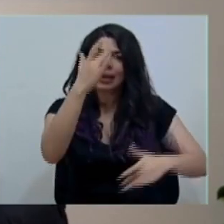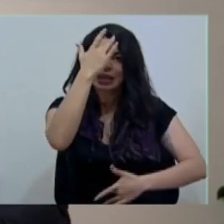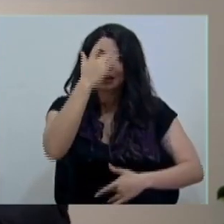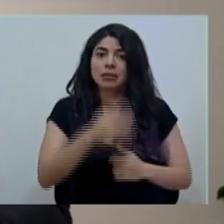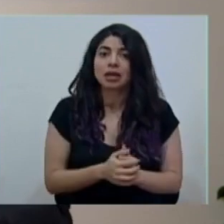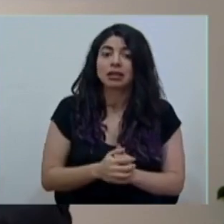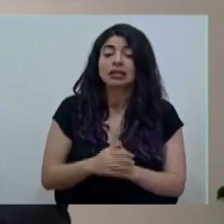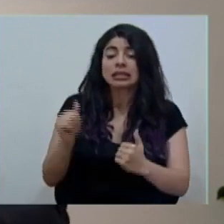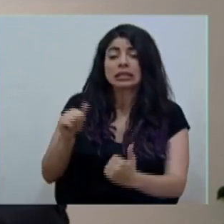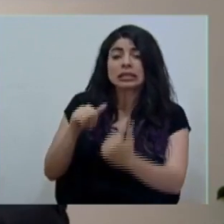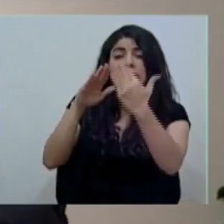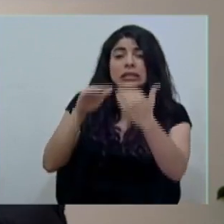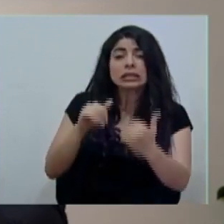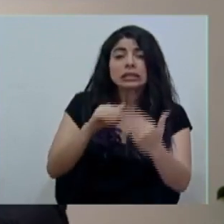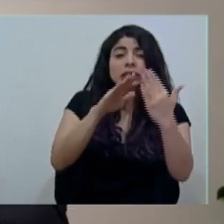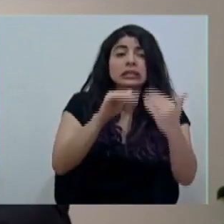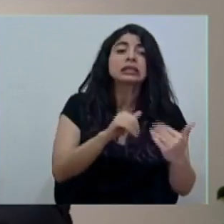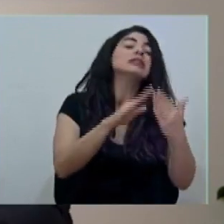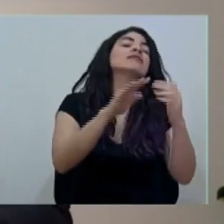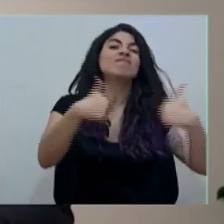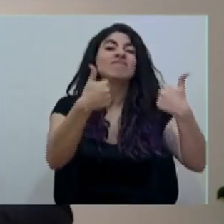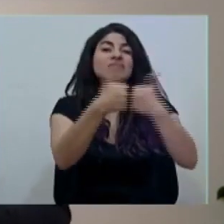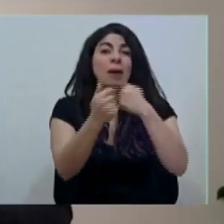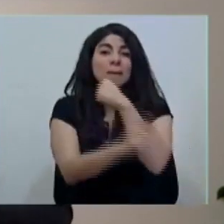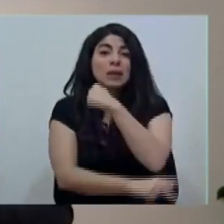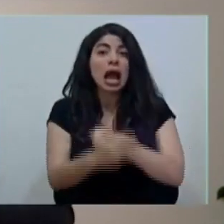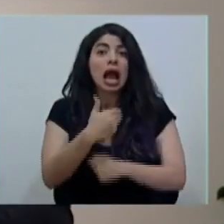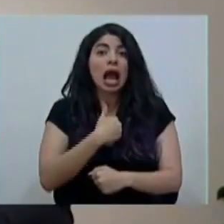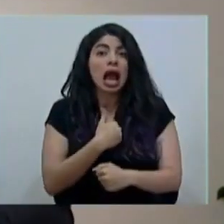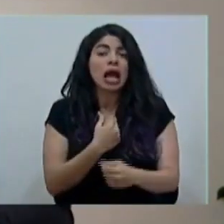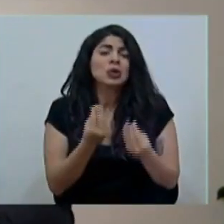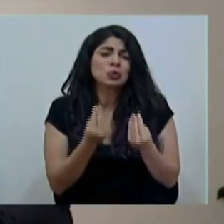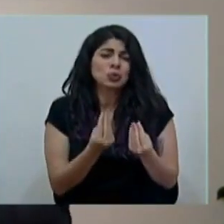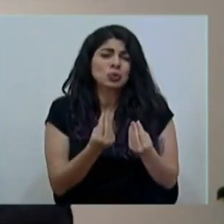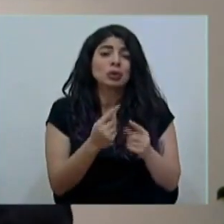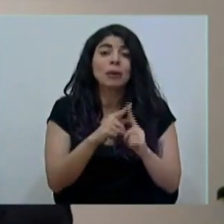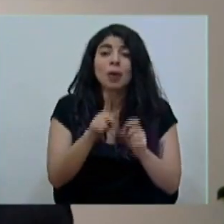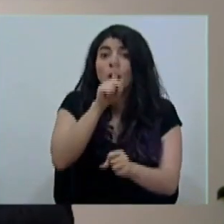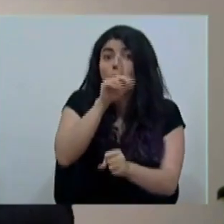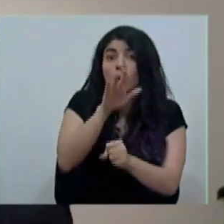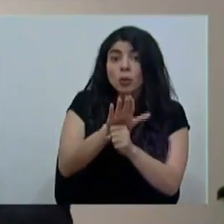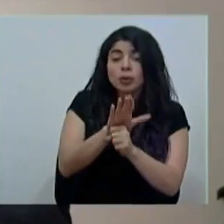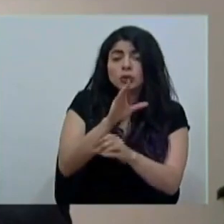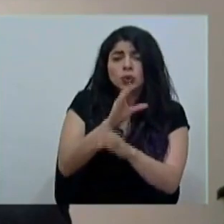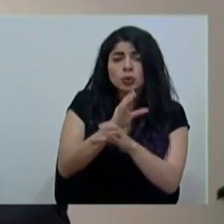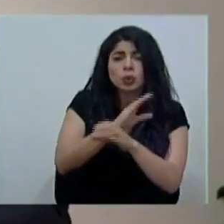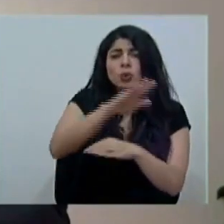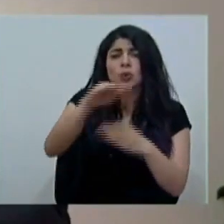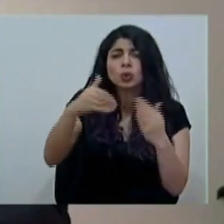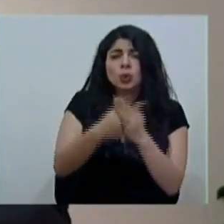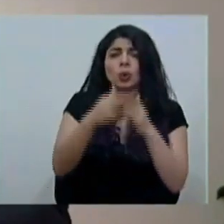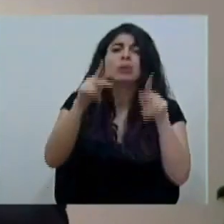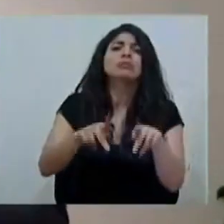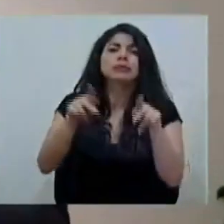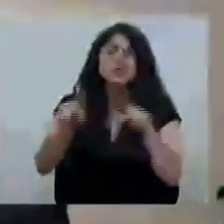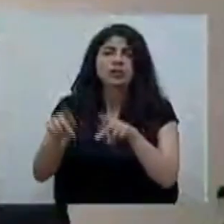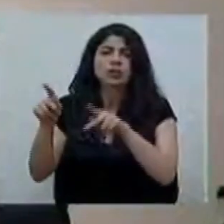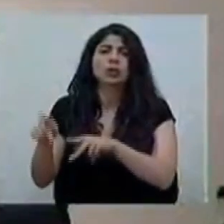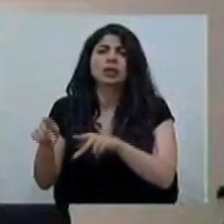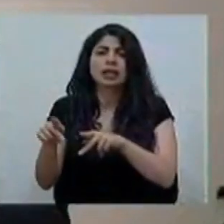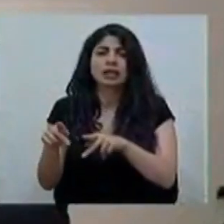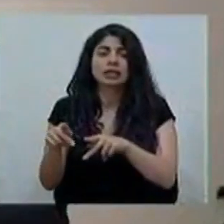desafíos que tenemos como país son muchos, pero nuestro compromiso para cuidar a toda la población y